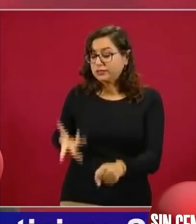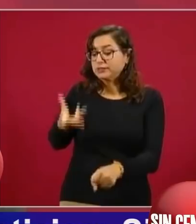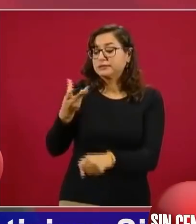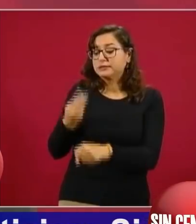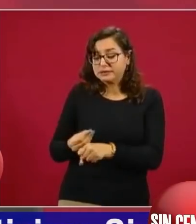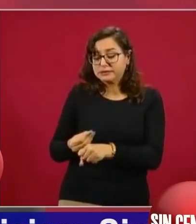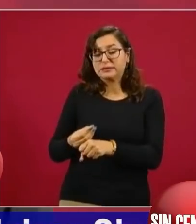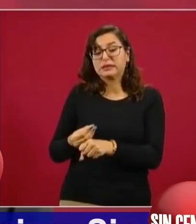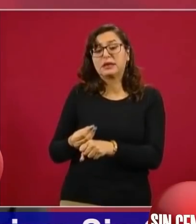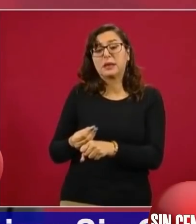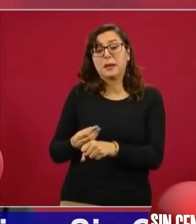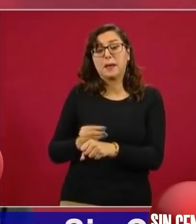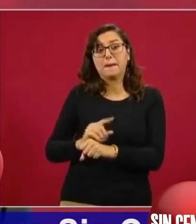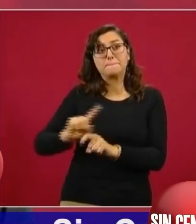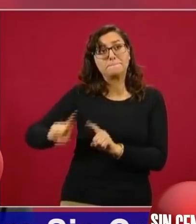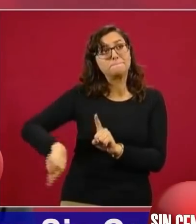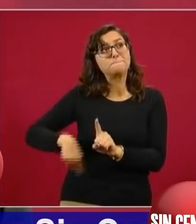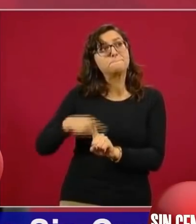más